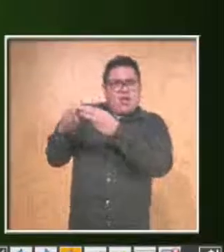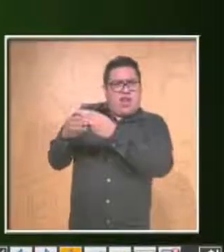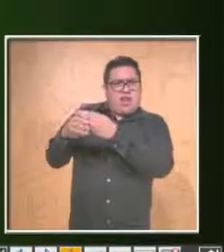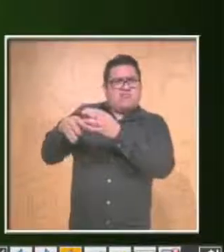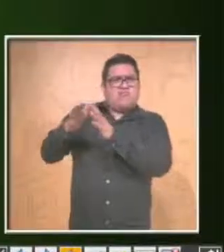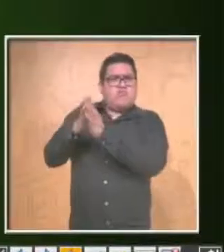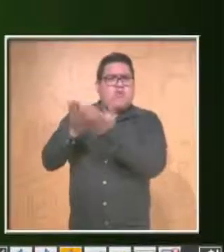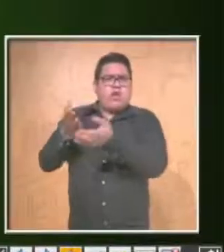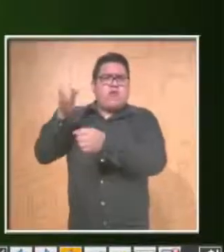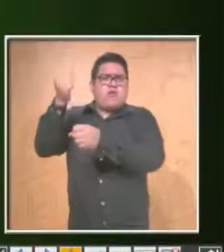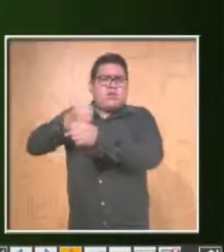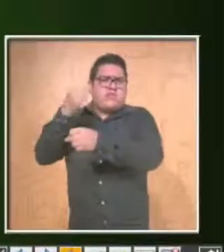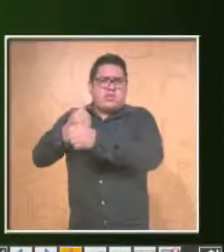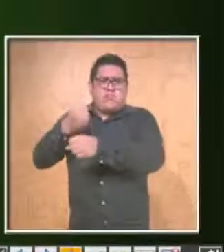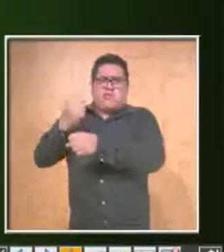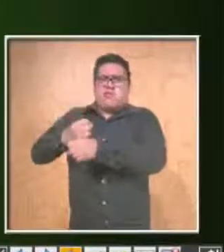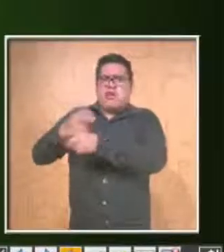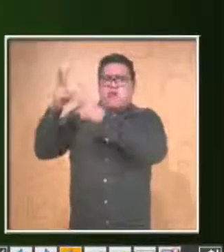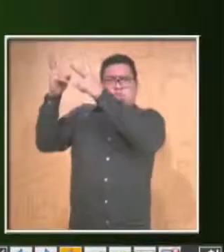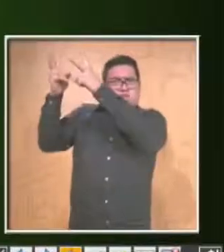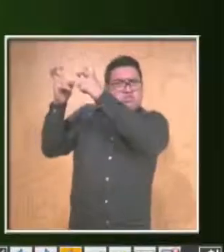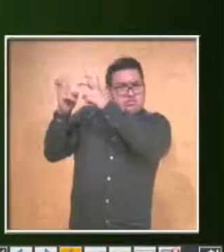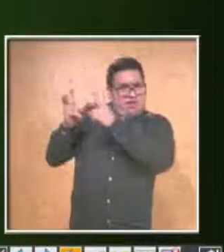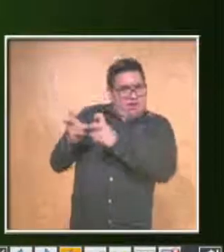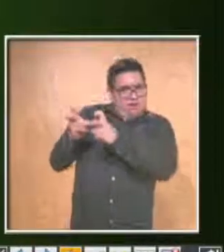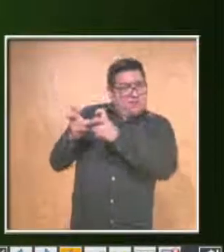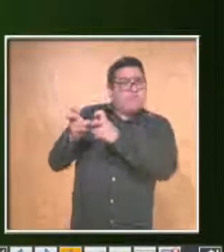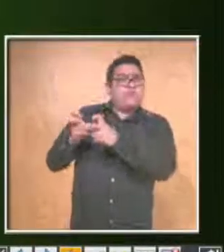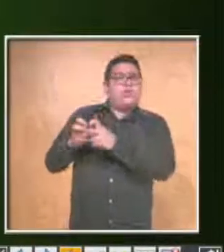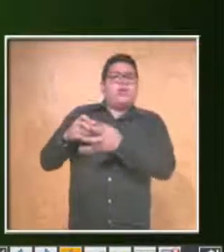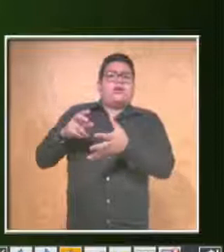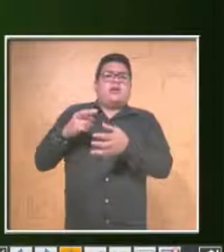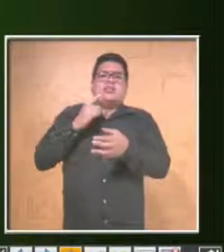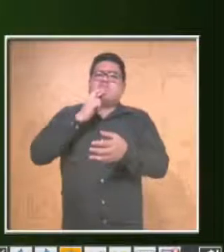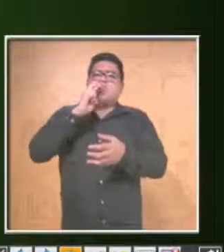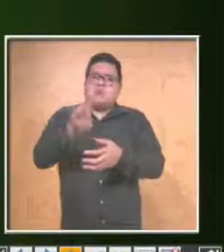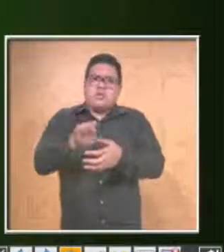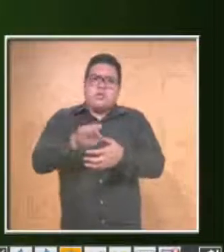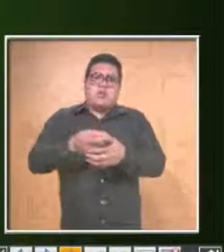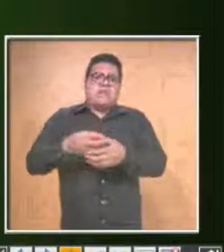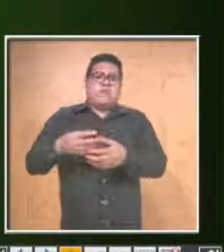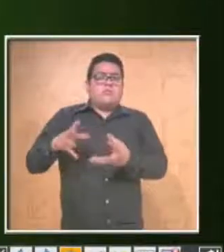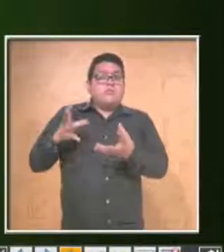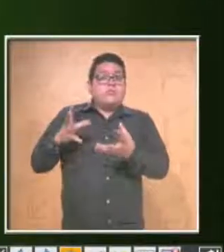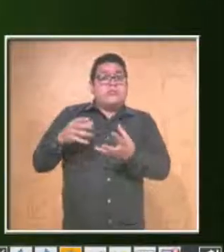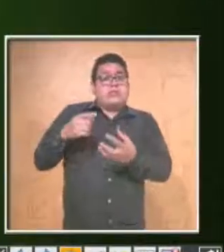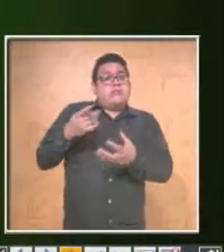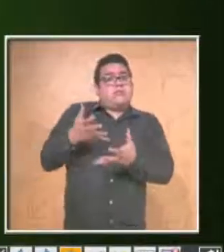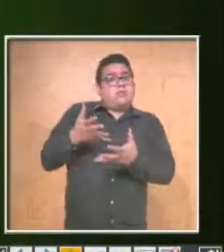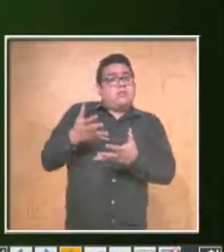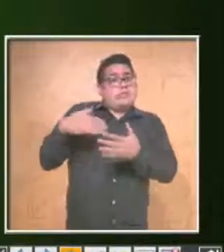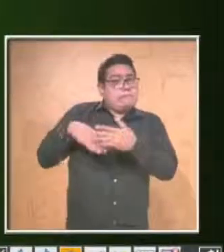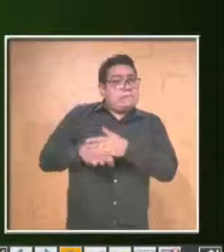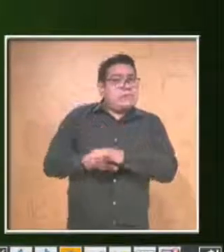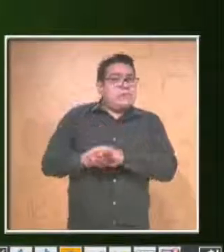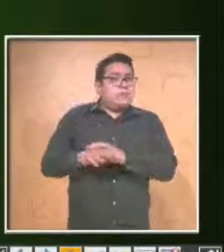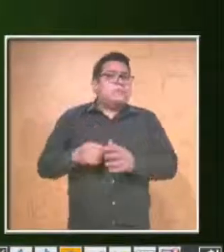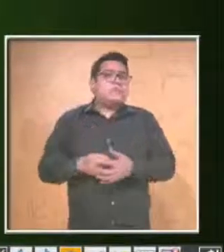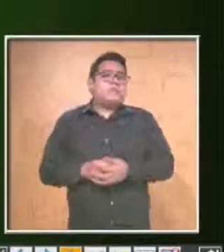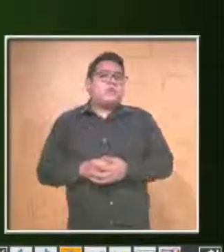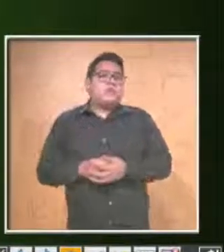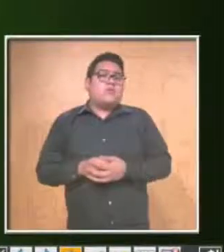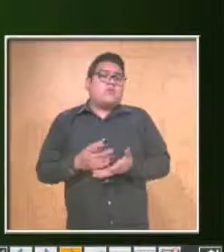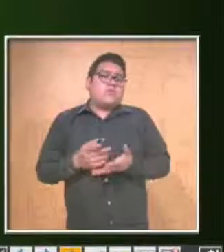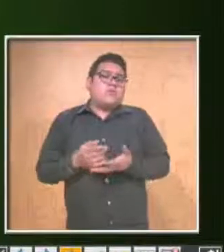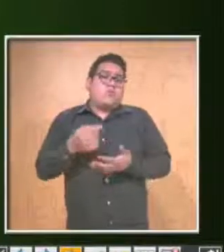actividades donde puedes rescatar este contenido, ir contestando ese contenido junto conmigo, si quieres más adelante, cuando tú lo